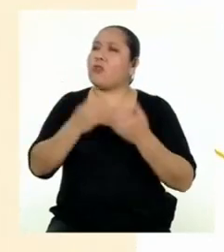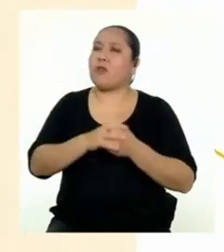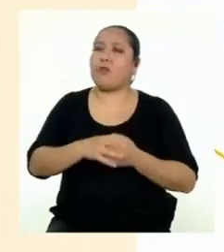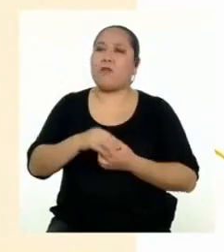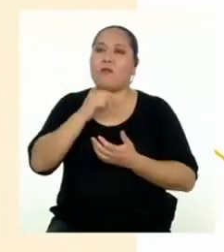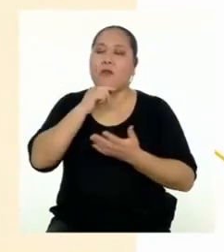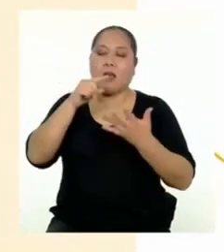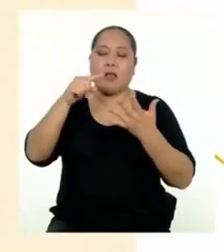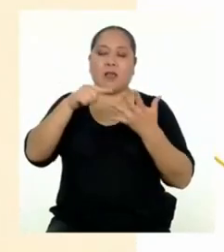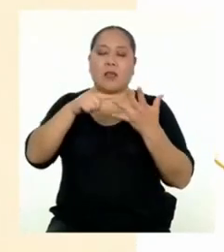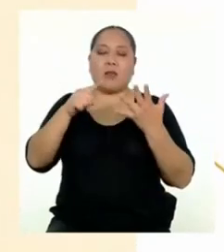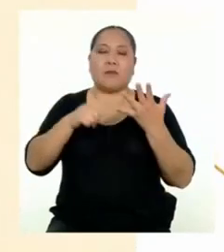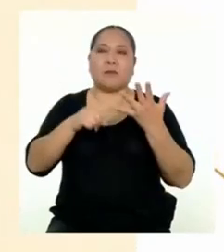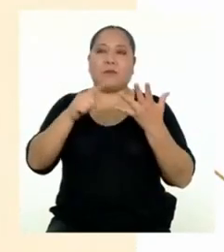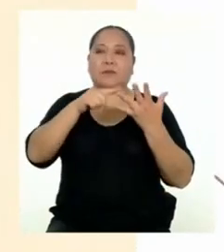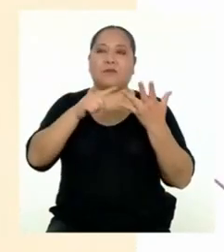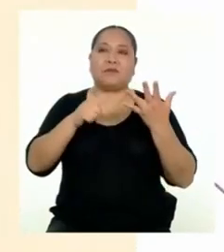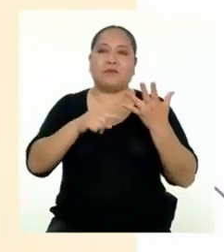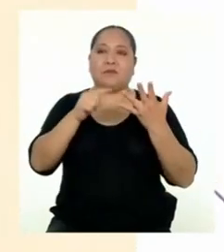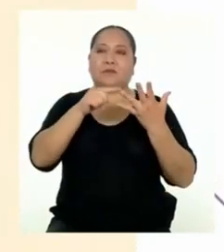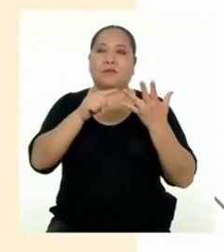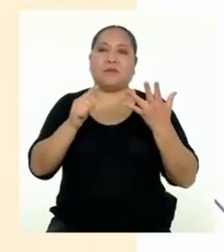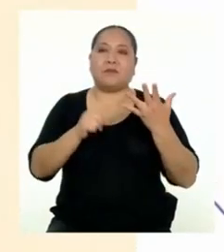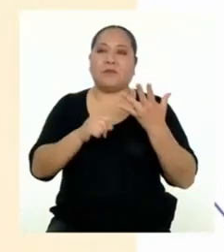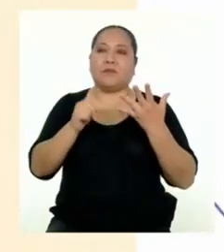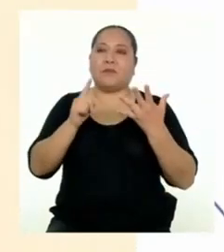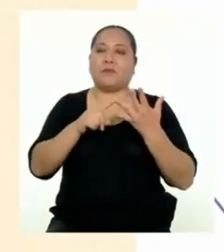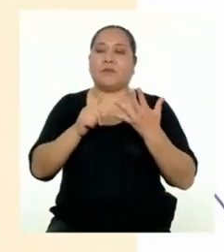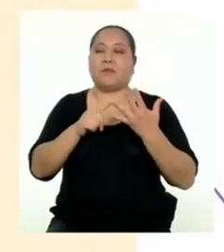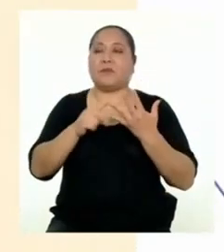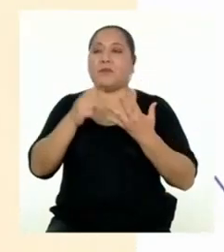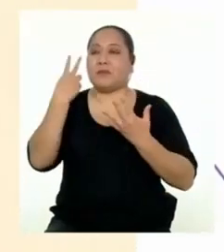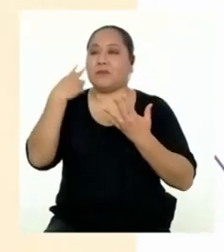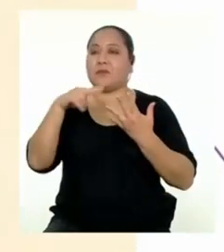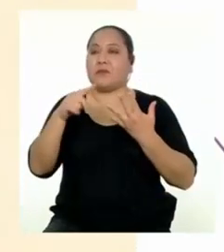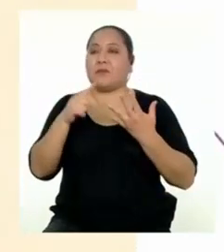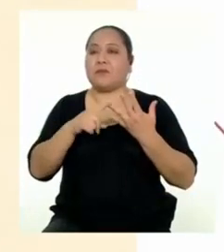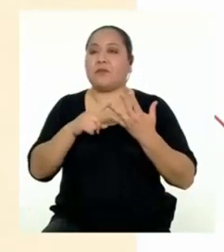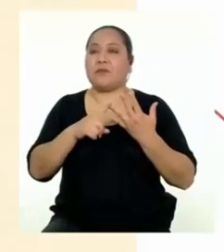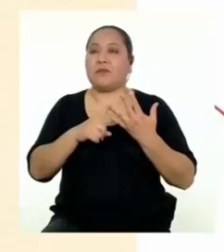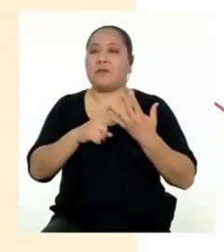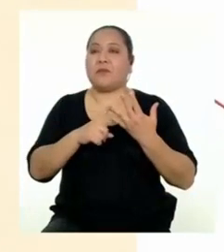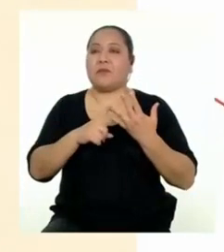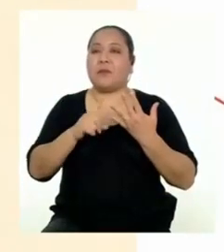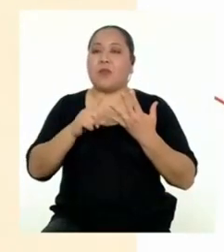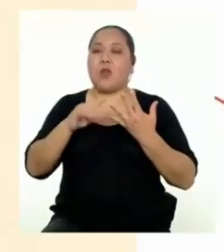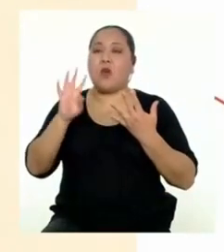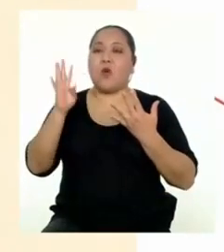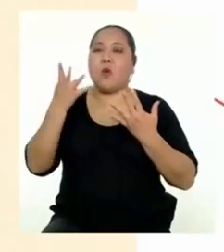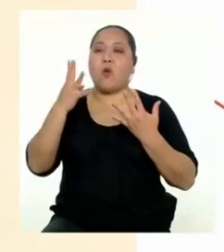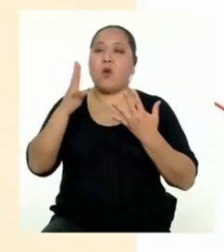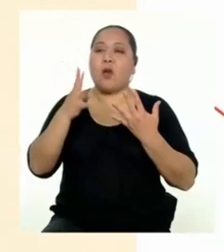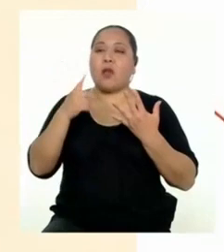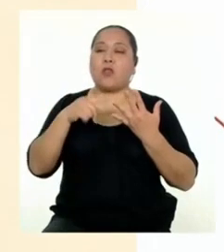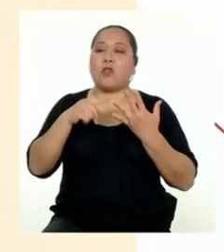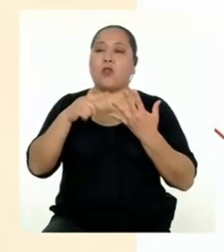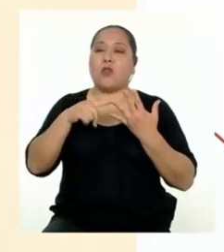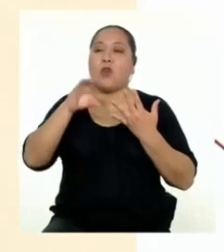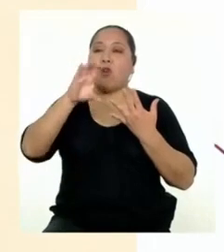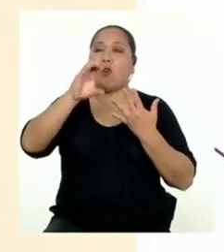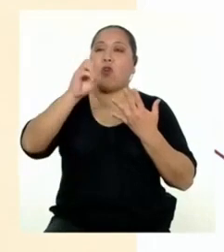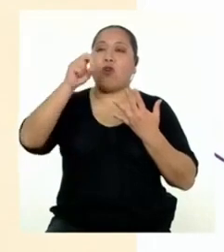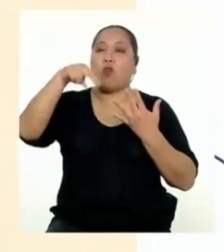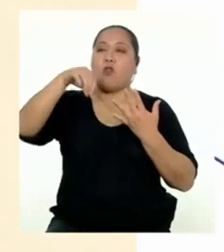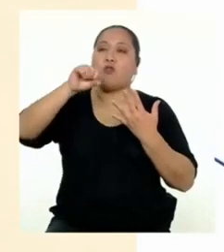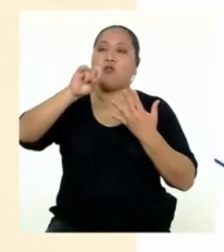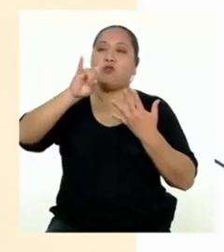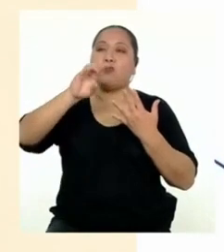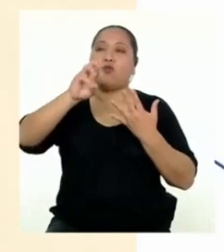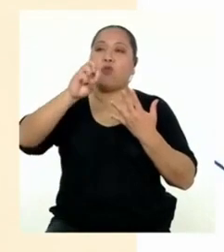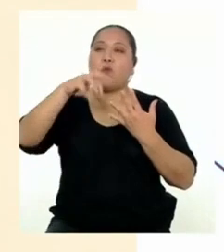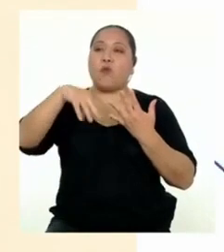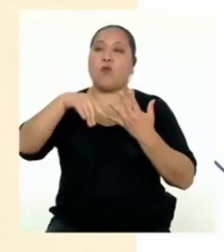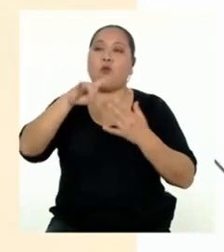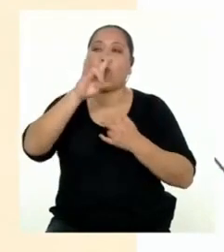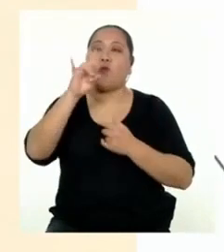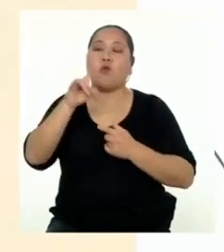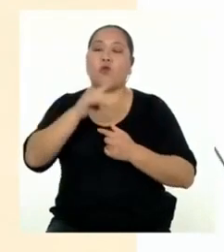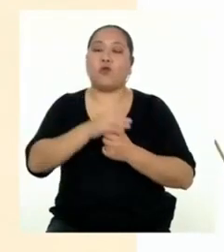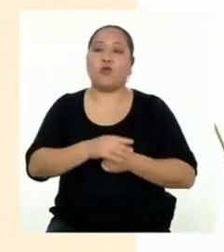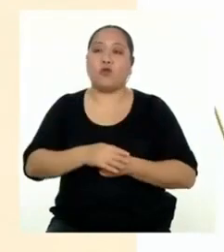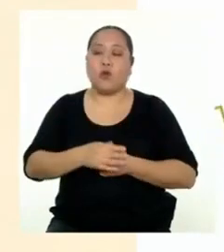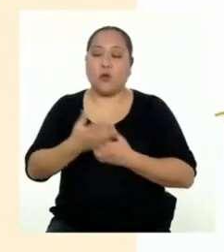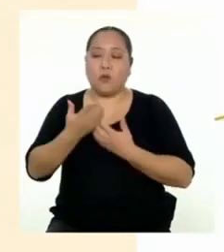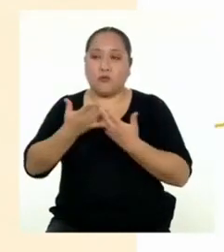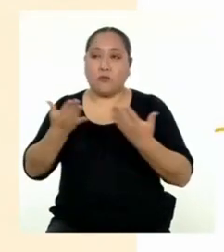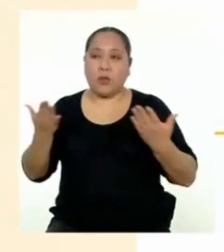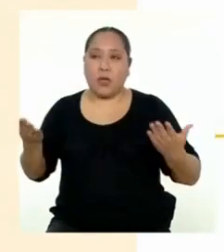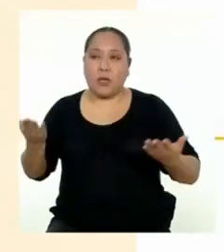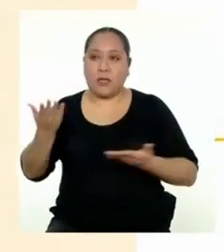2 factores más del proceso económico, Rodrigo. Veamos. 4. El consumo. Es el uso de los bienes y